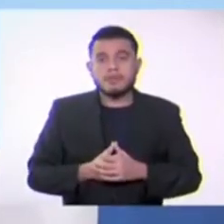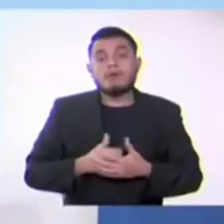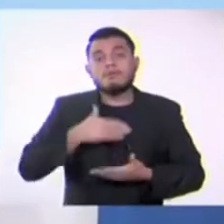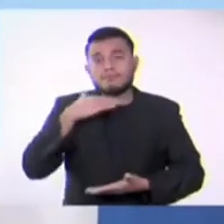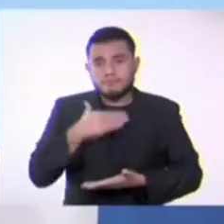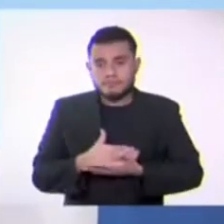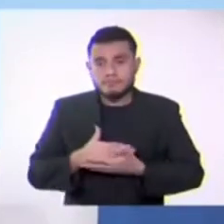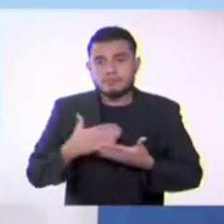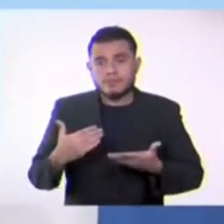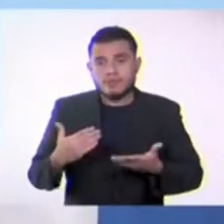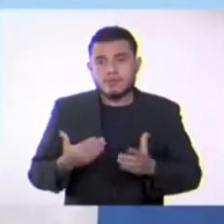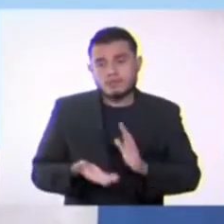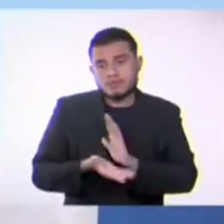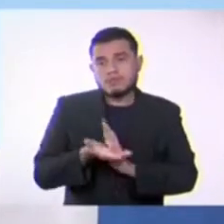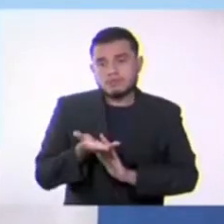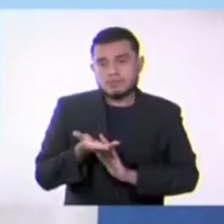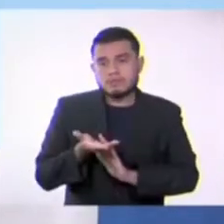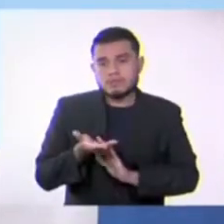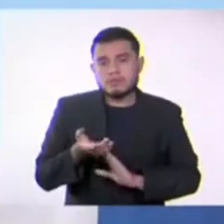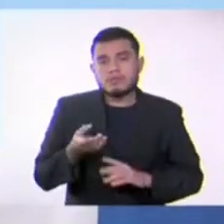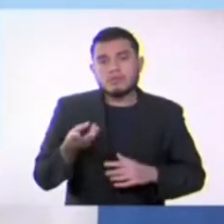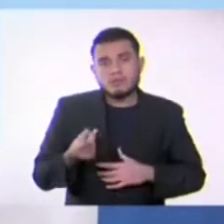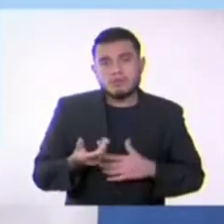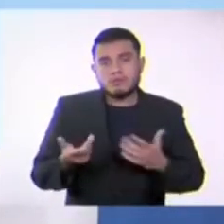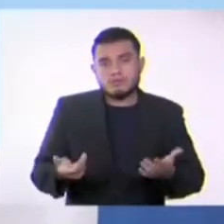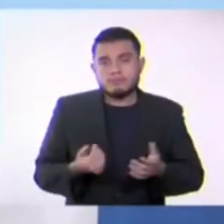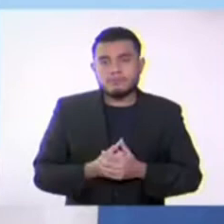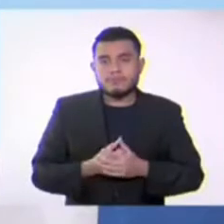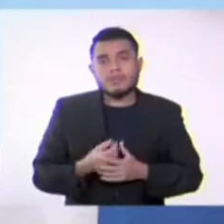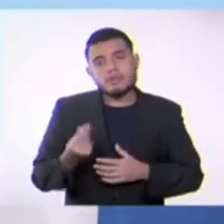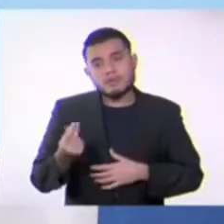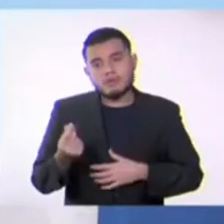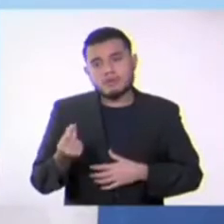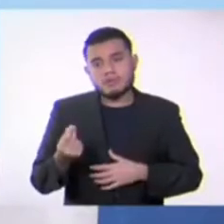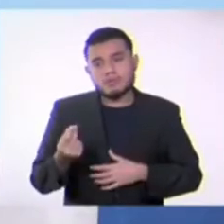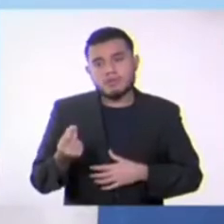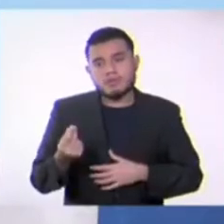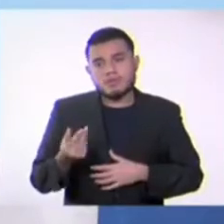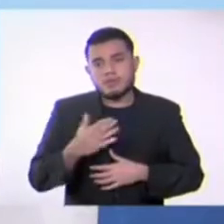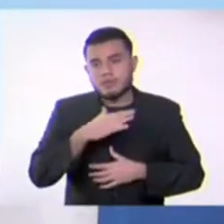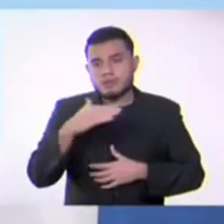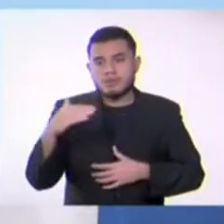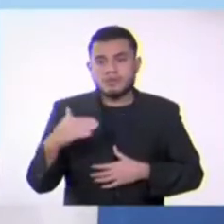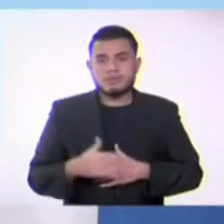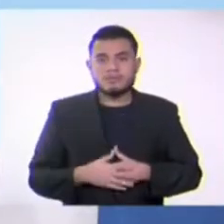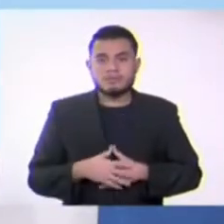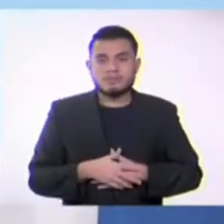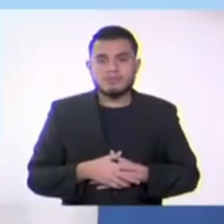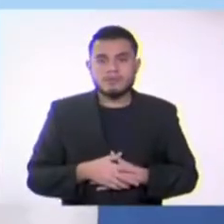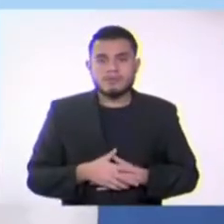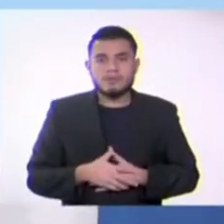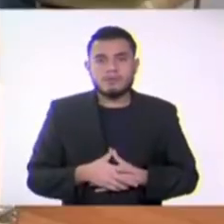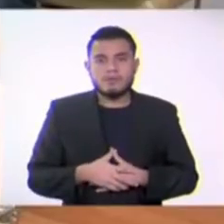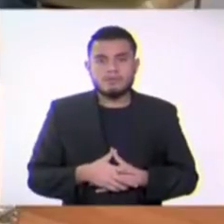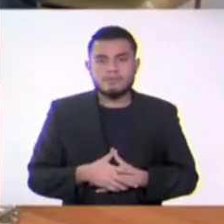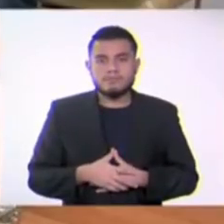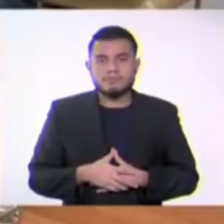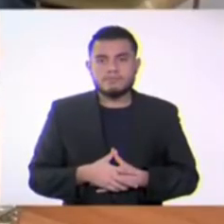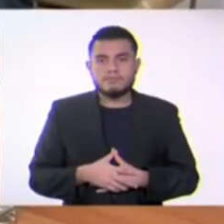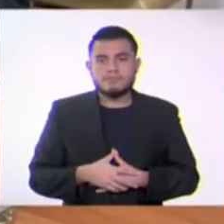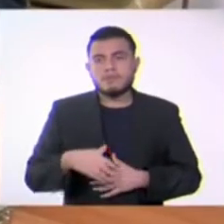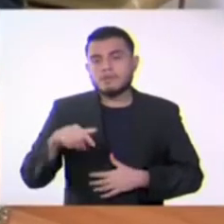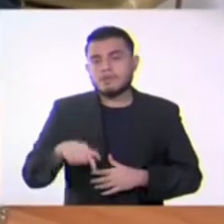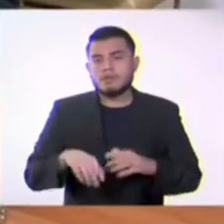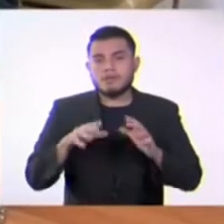lo que es la superación en cuanto a la economía de los países. A ver, Candy, la temática de este día